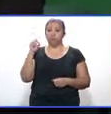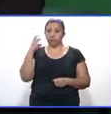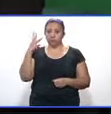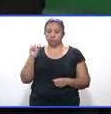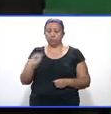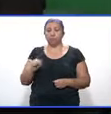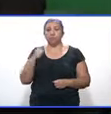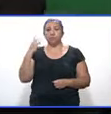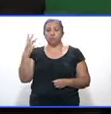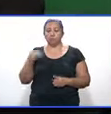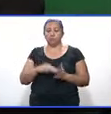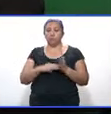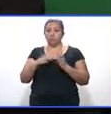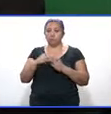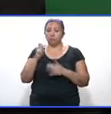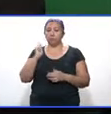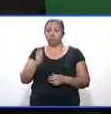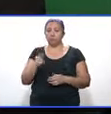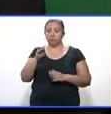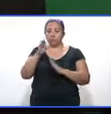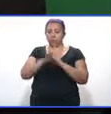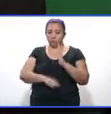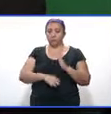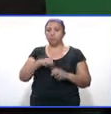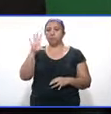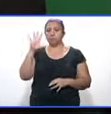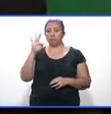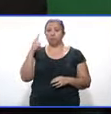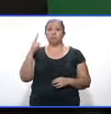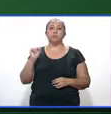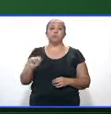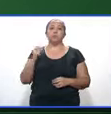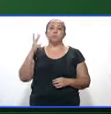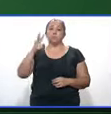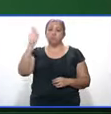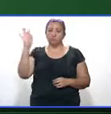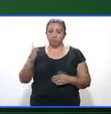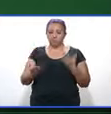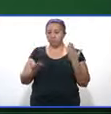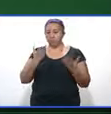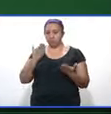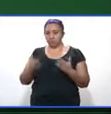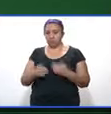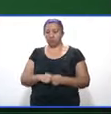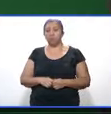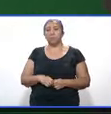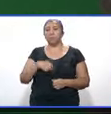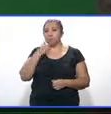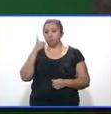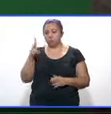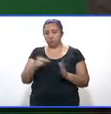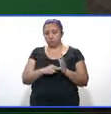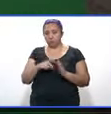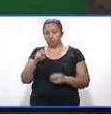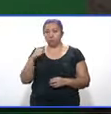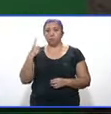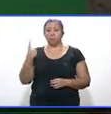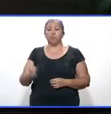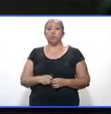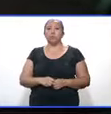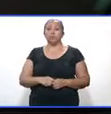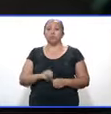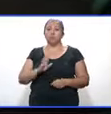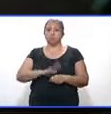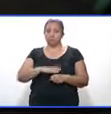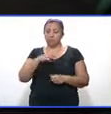millones de pesos, lo que significó la disminución del 41.2% en comparación con lo recuperado en 2021. UNUCMA